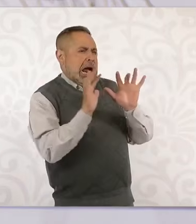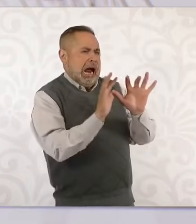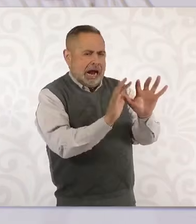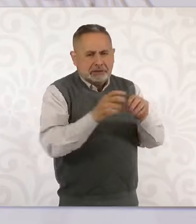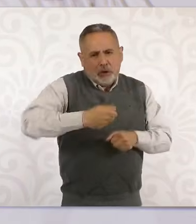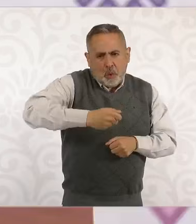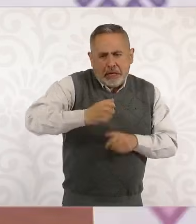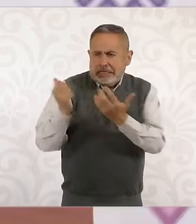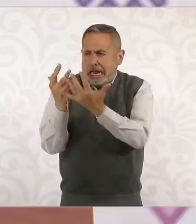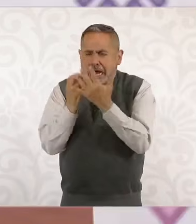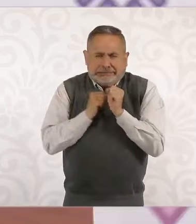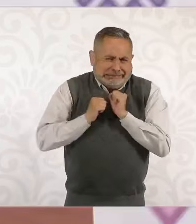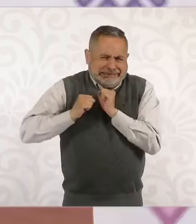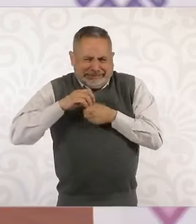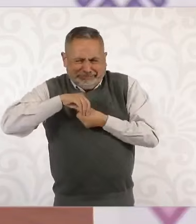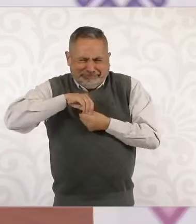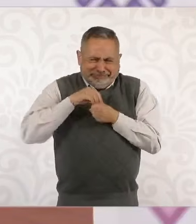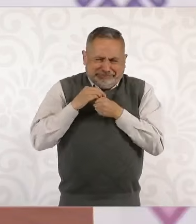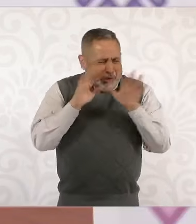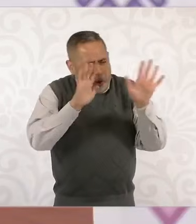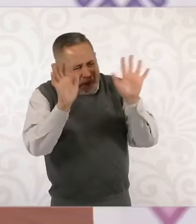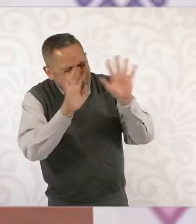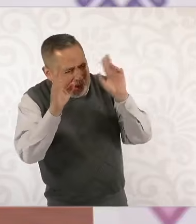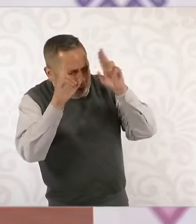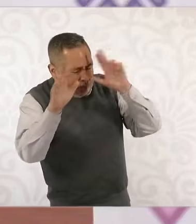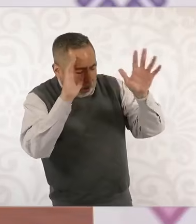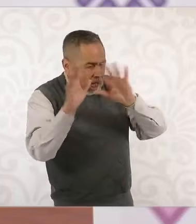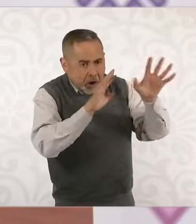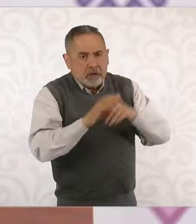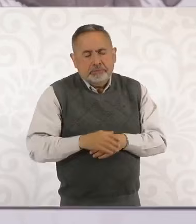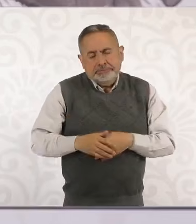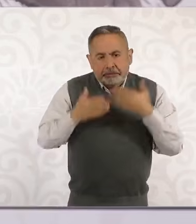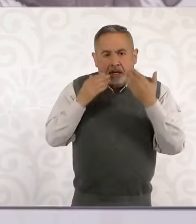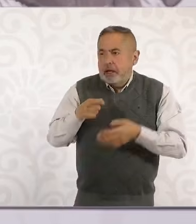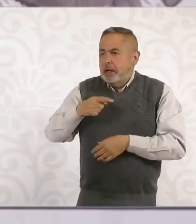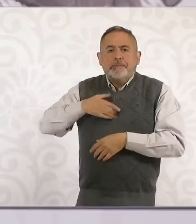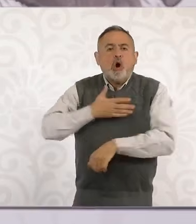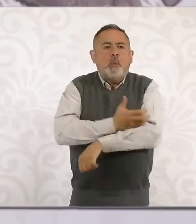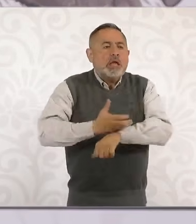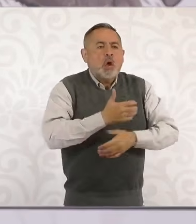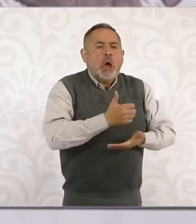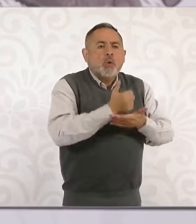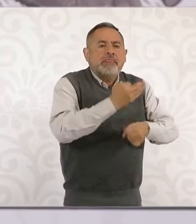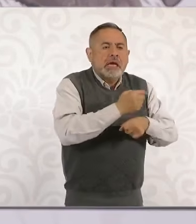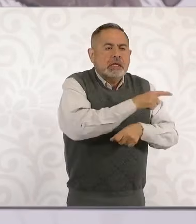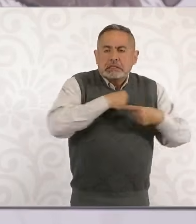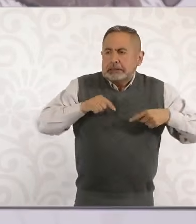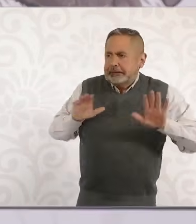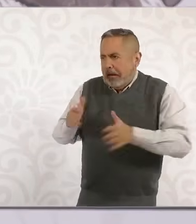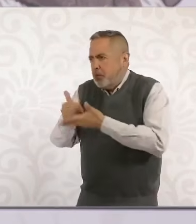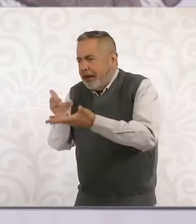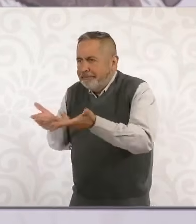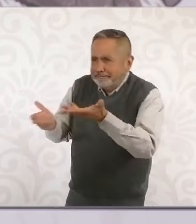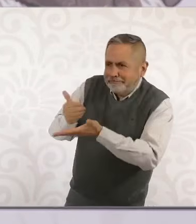apachurrar para saludarme y amablemente pues todos los compañeros de ayudantía ayudan a, valga